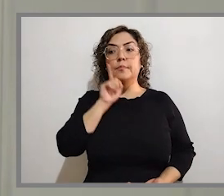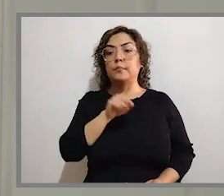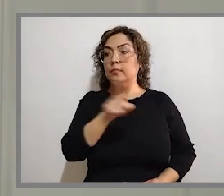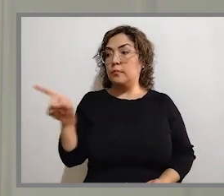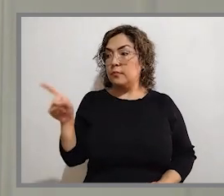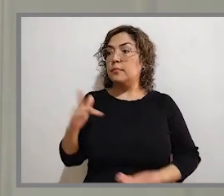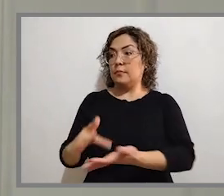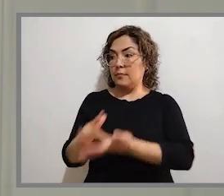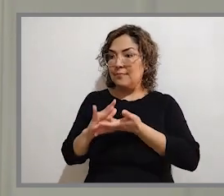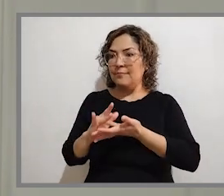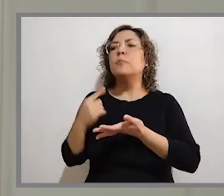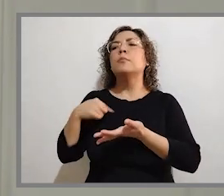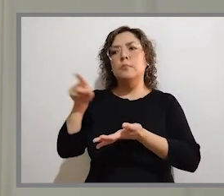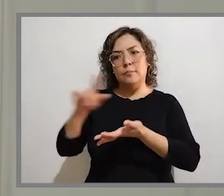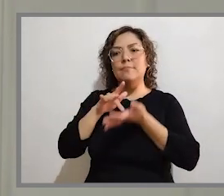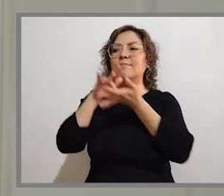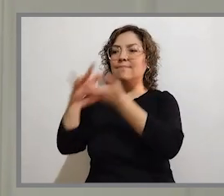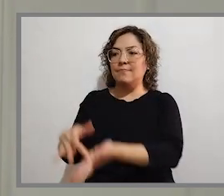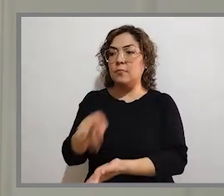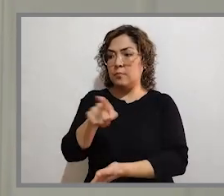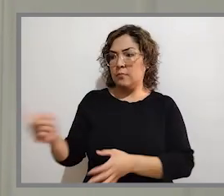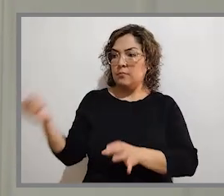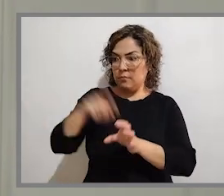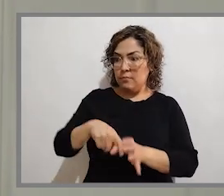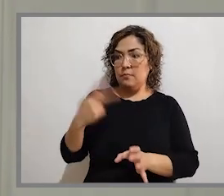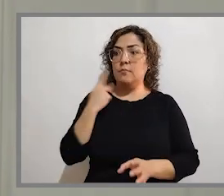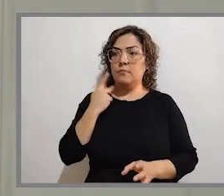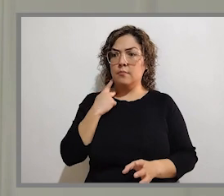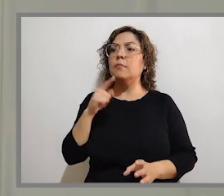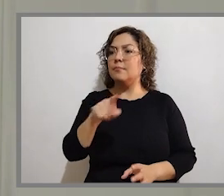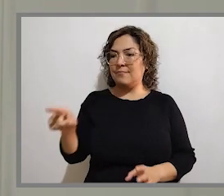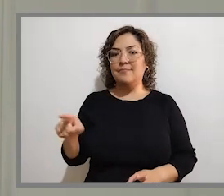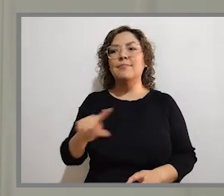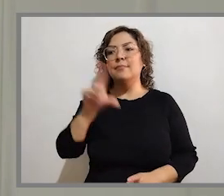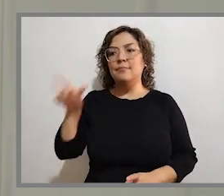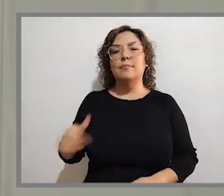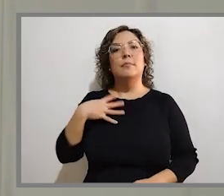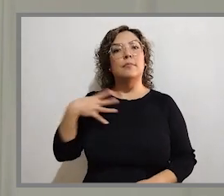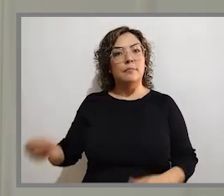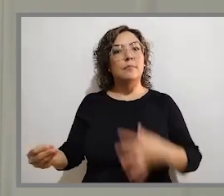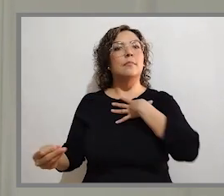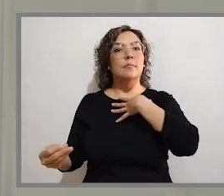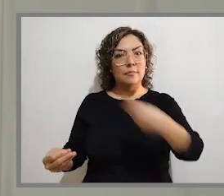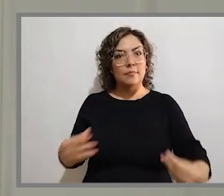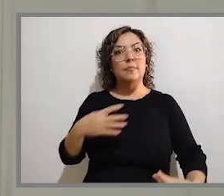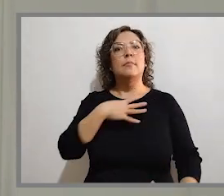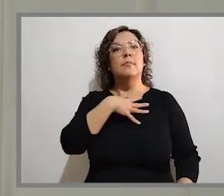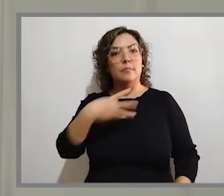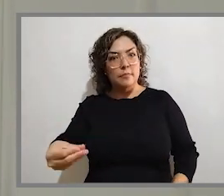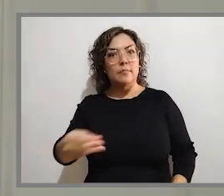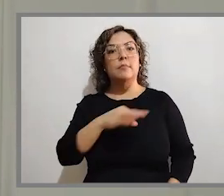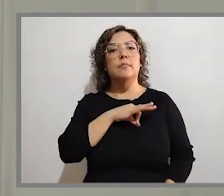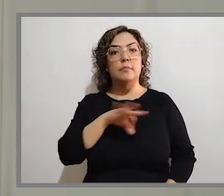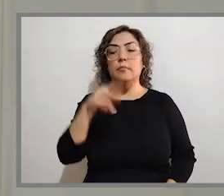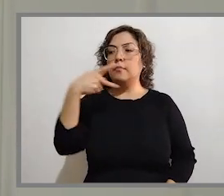mujeres a involucrarse en política, creando un efecto multiplicador que beneficia a sus municipios y a